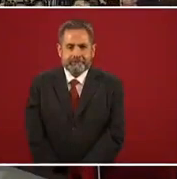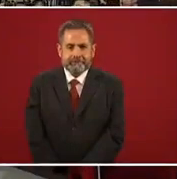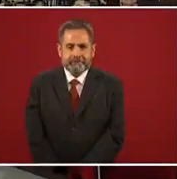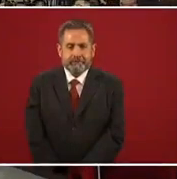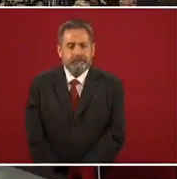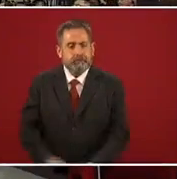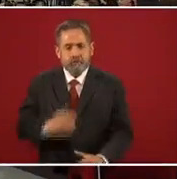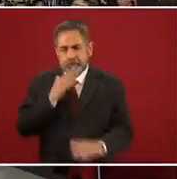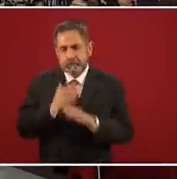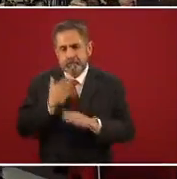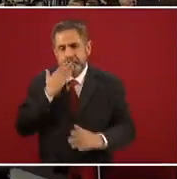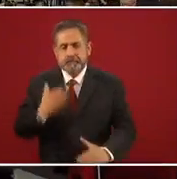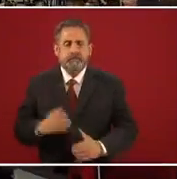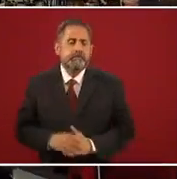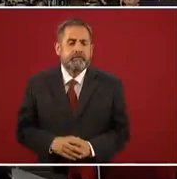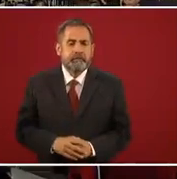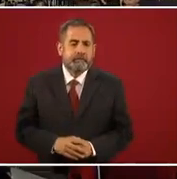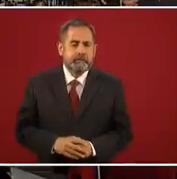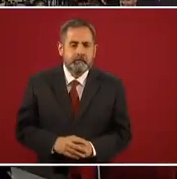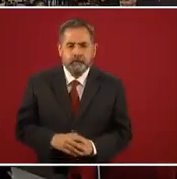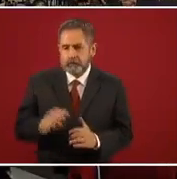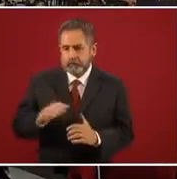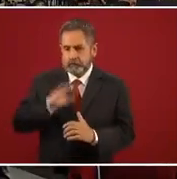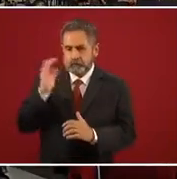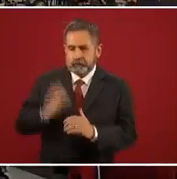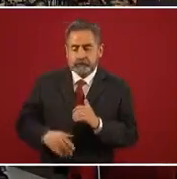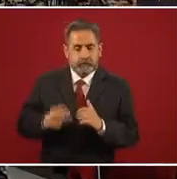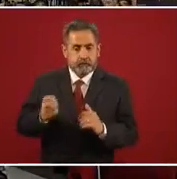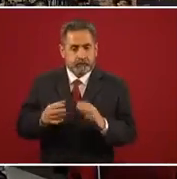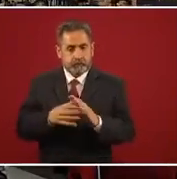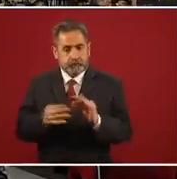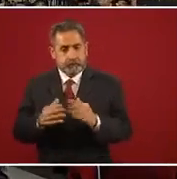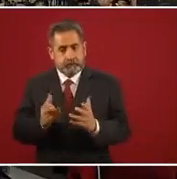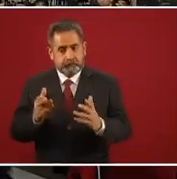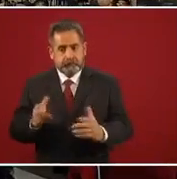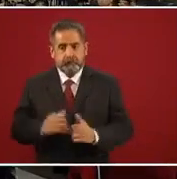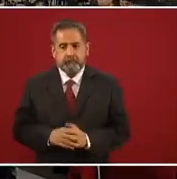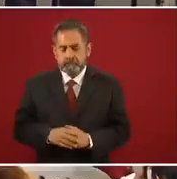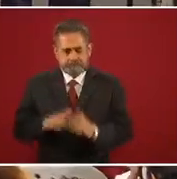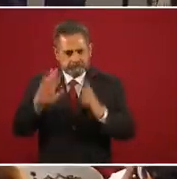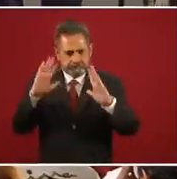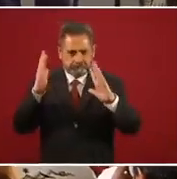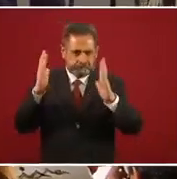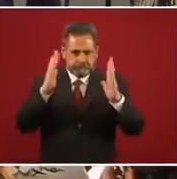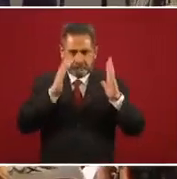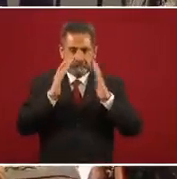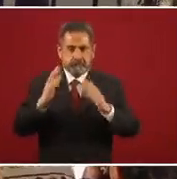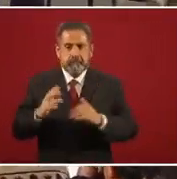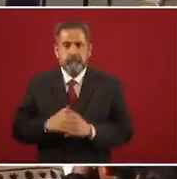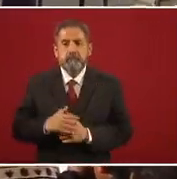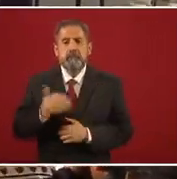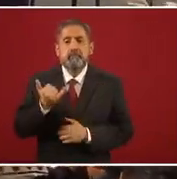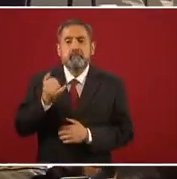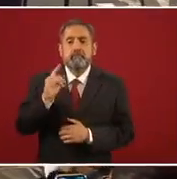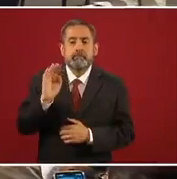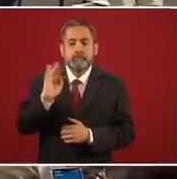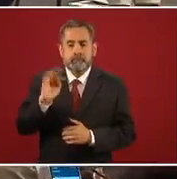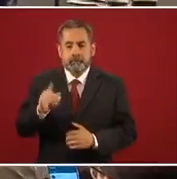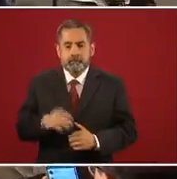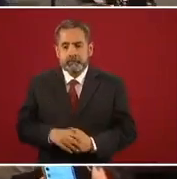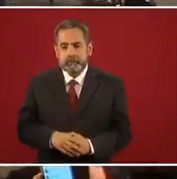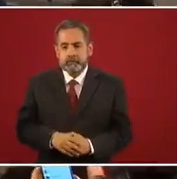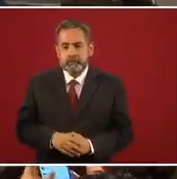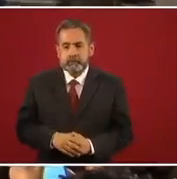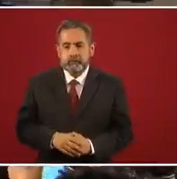Muy bien, pues ya terminamos con esto. Un aplauso y sí.